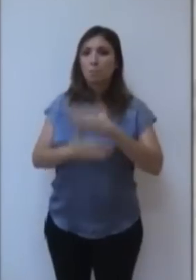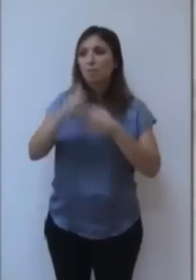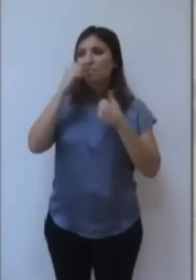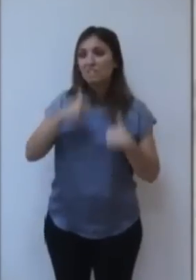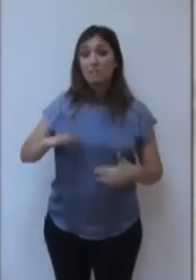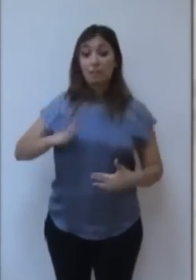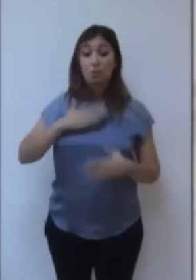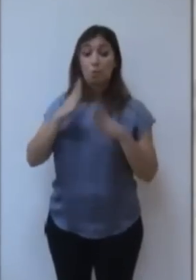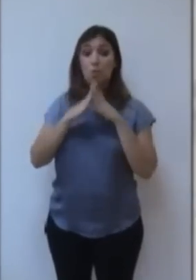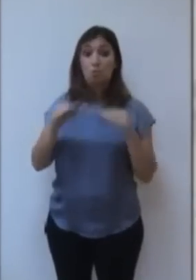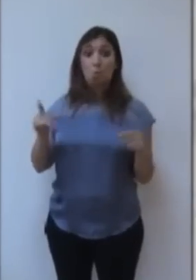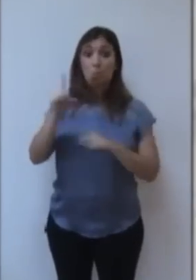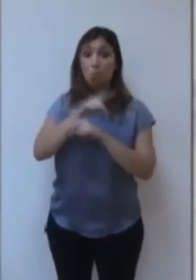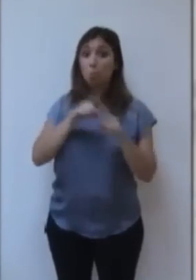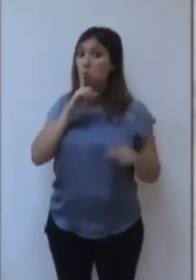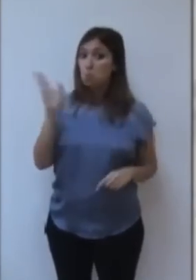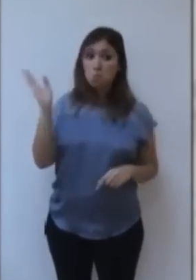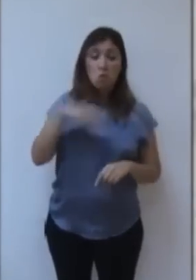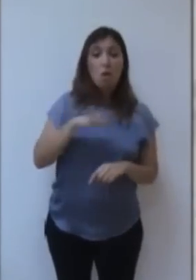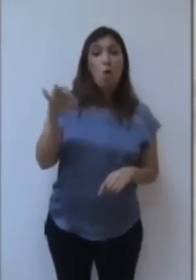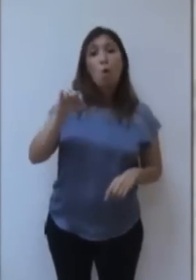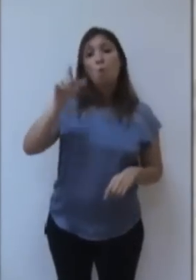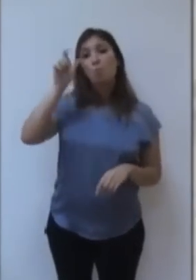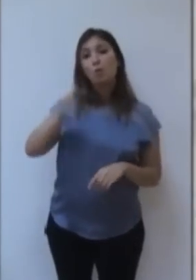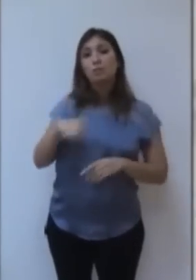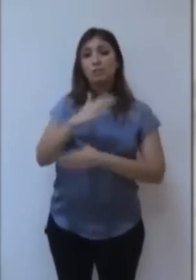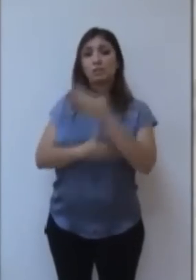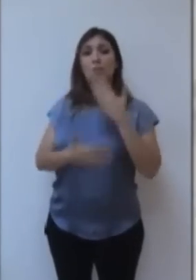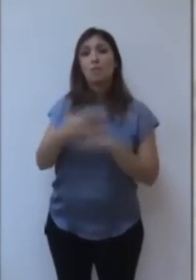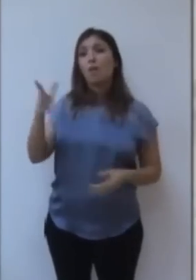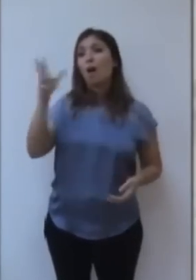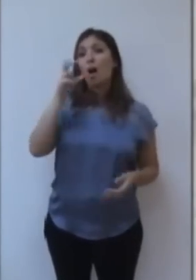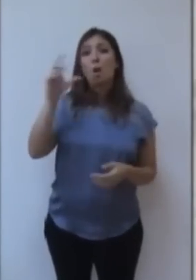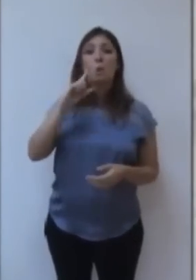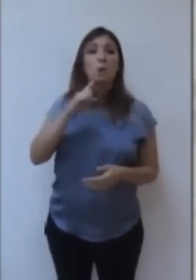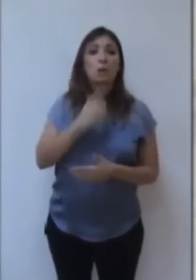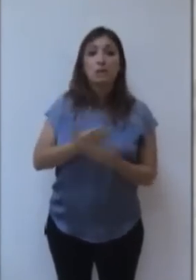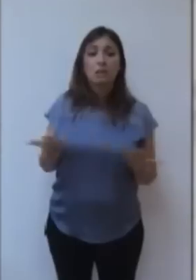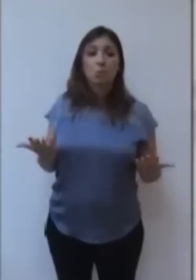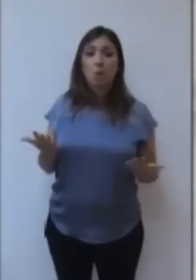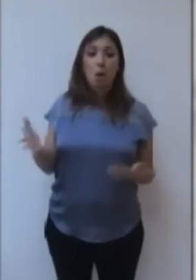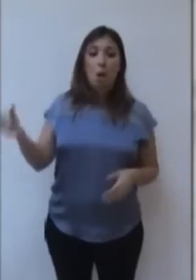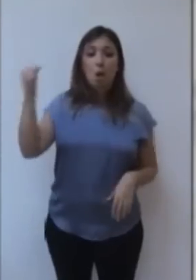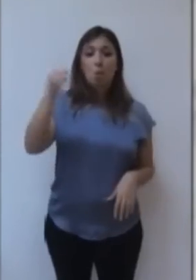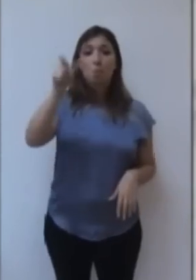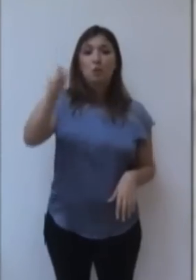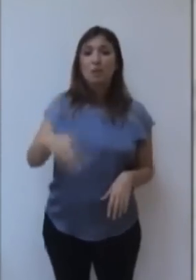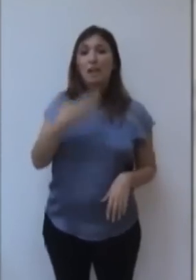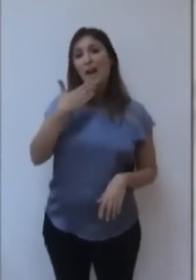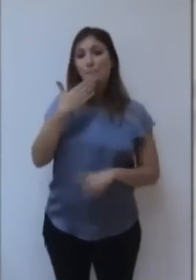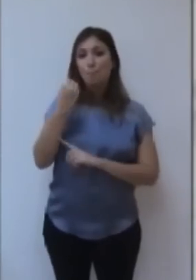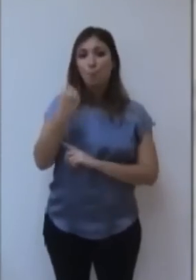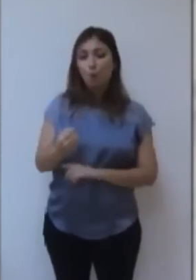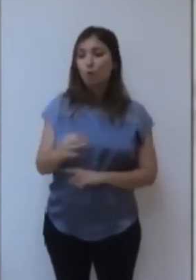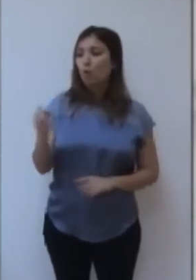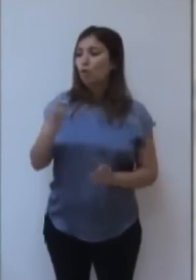nuestra universidad, pues no tiene mayor problema. Una persona que tiene una discapacidad auditiva, por ejemplo, pues se le pone una persona de apoyo, se le dan a los